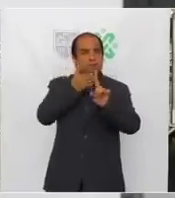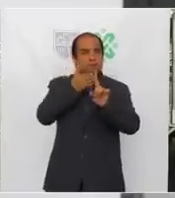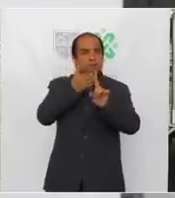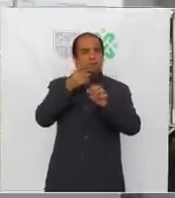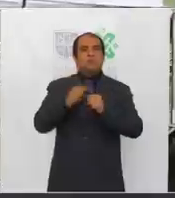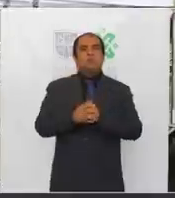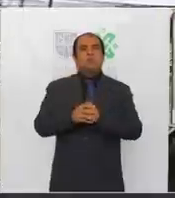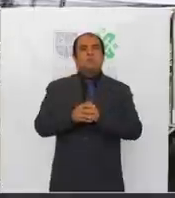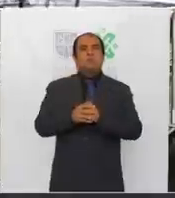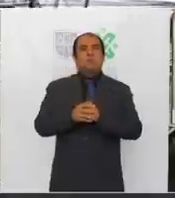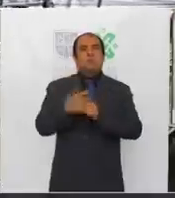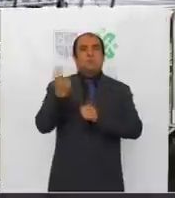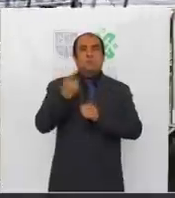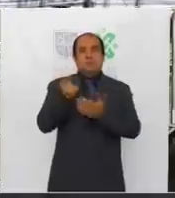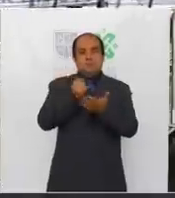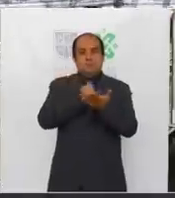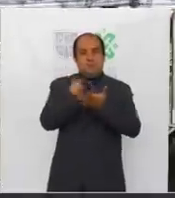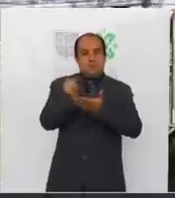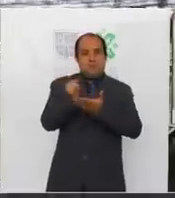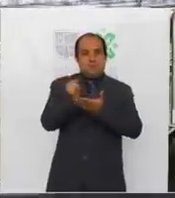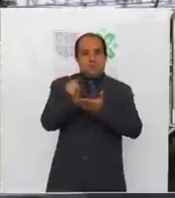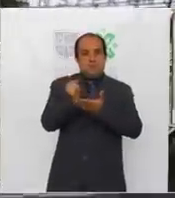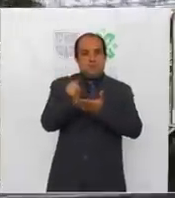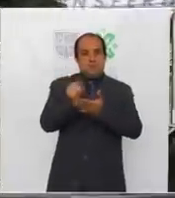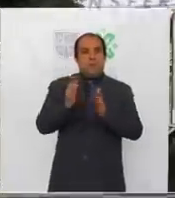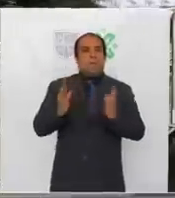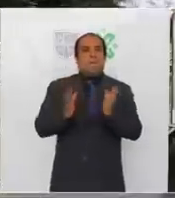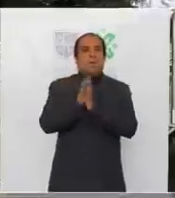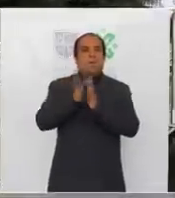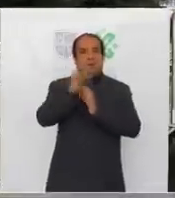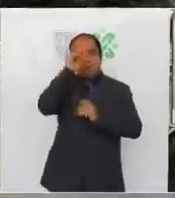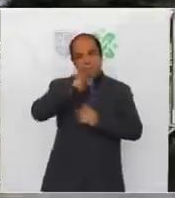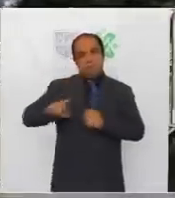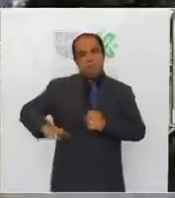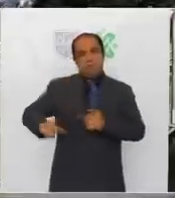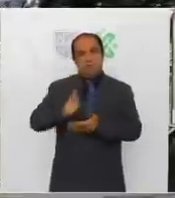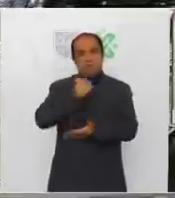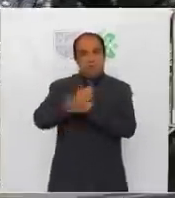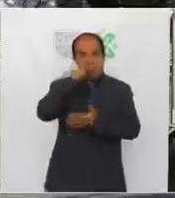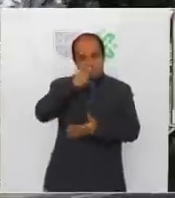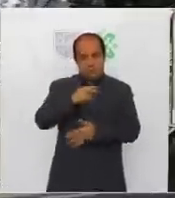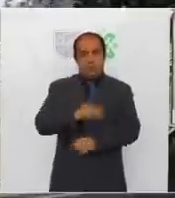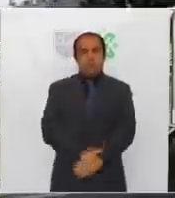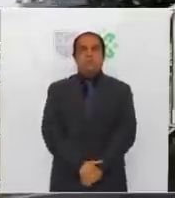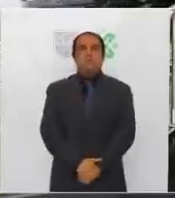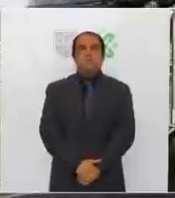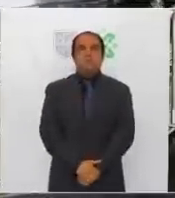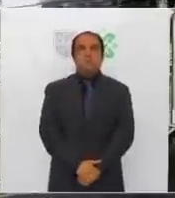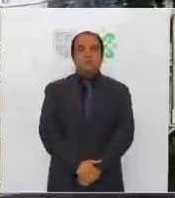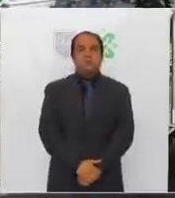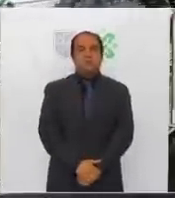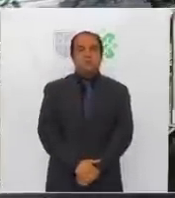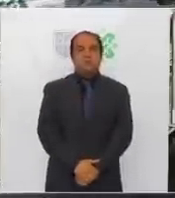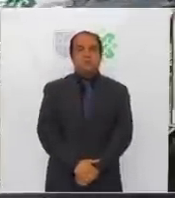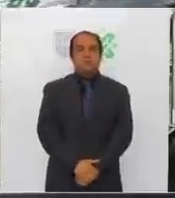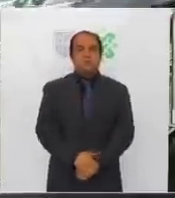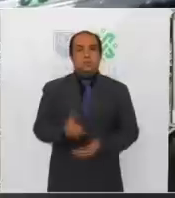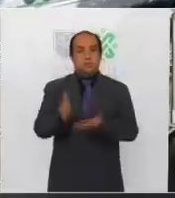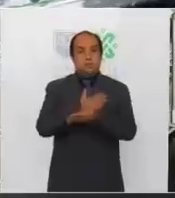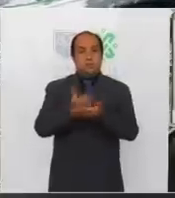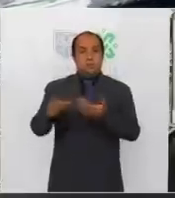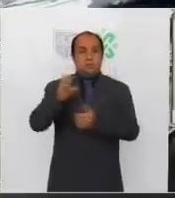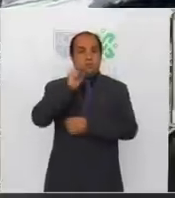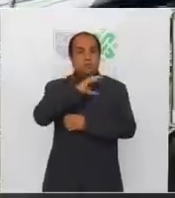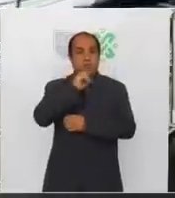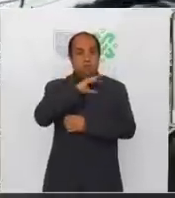que tomamos la decisión de participar en la Jefatura de Gobierno de la Ciudad de México. La separación de